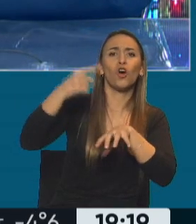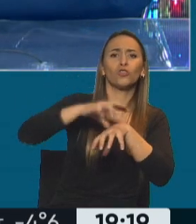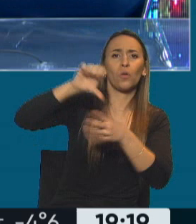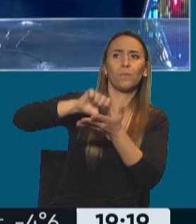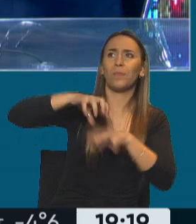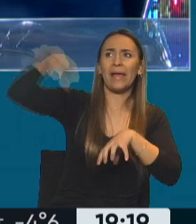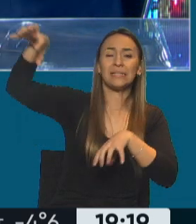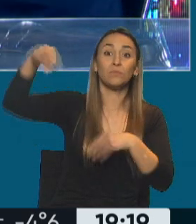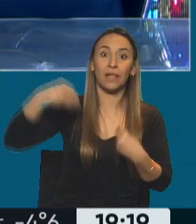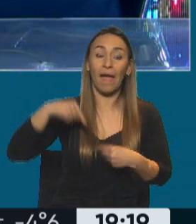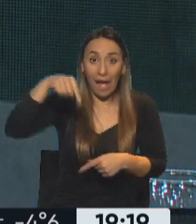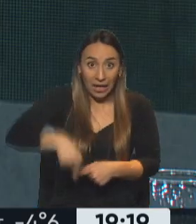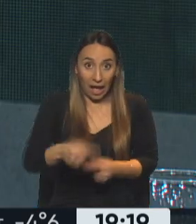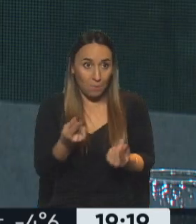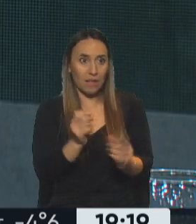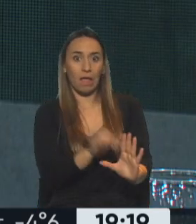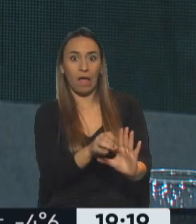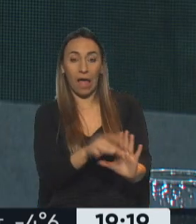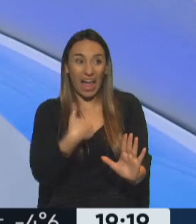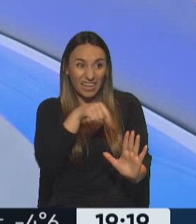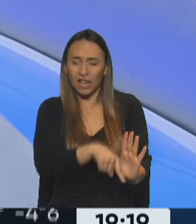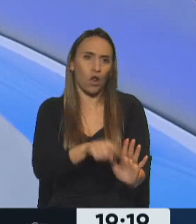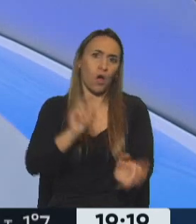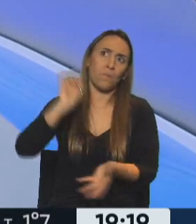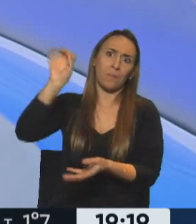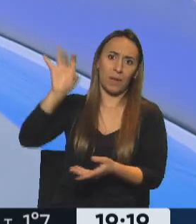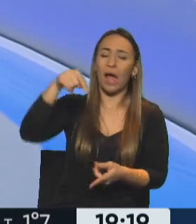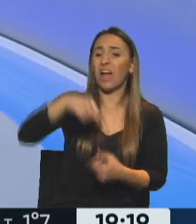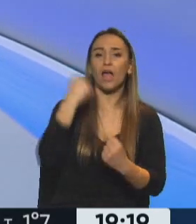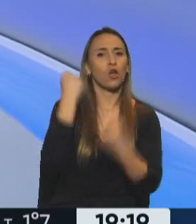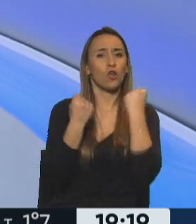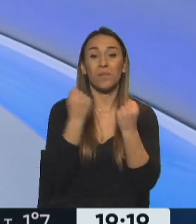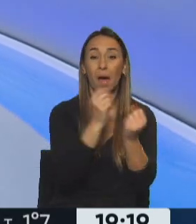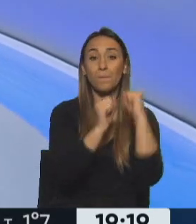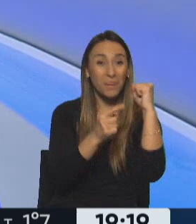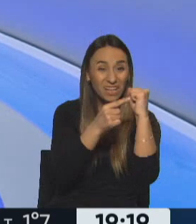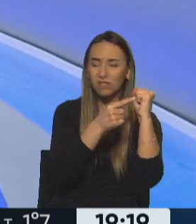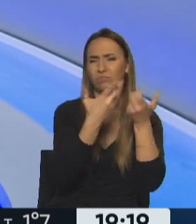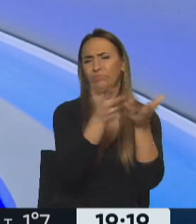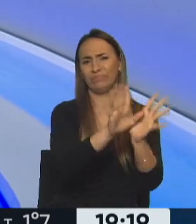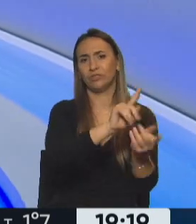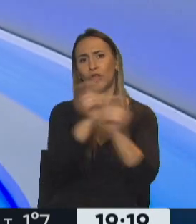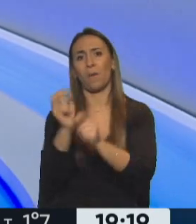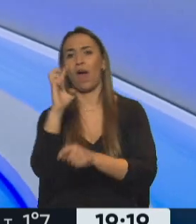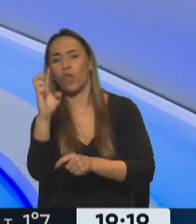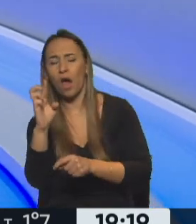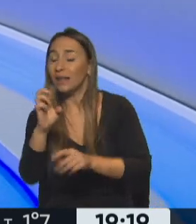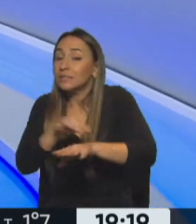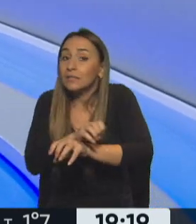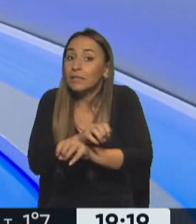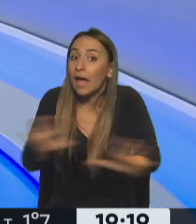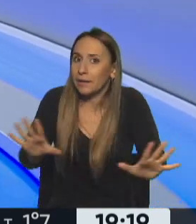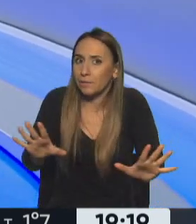a los bancos. Todo esto es textual, que había que dolarizar la economía, un espanto. Todo lo que provocaban la